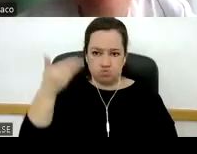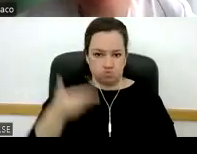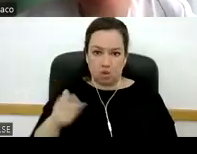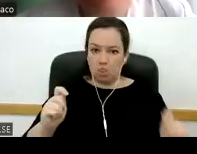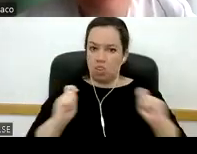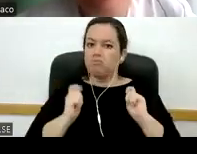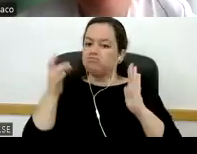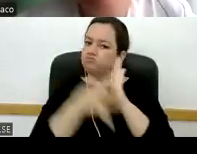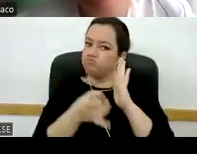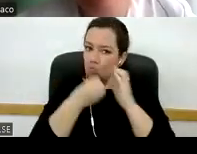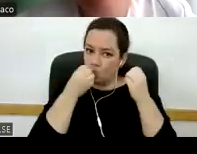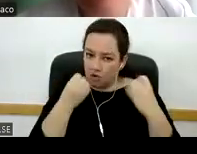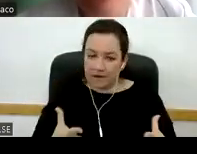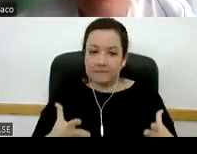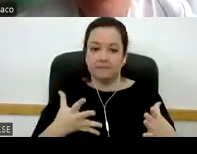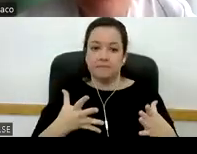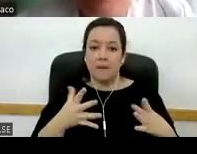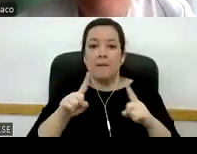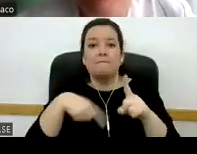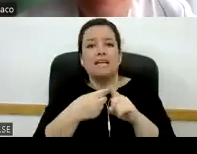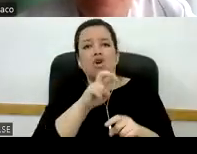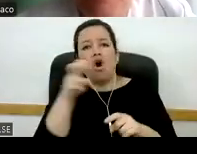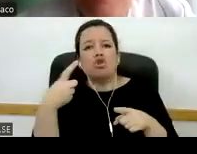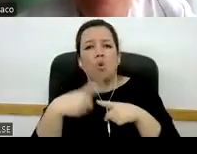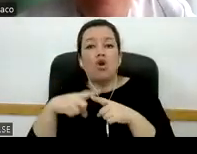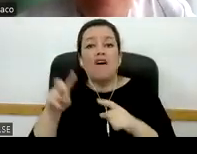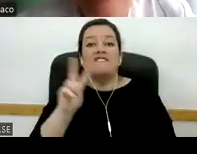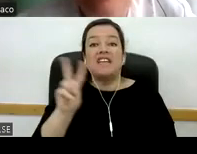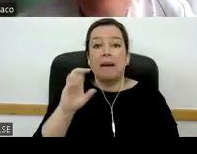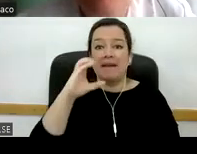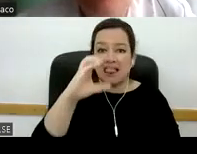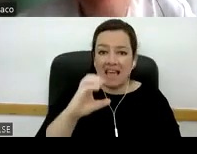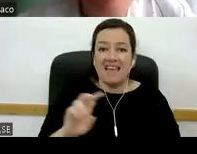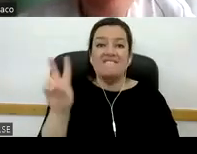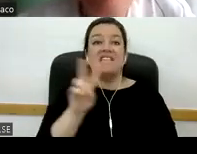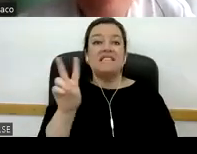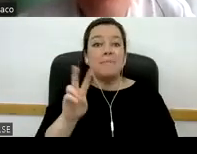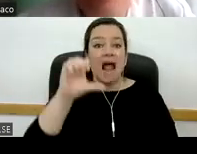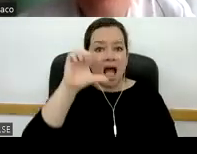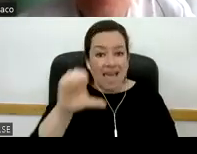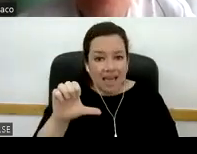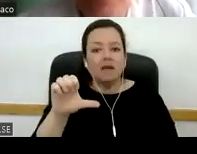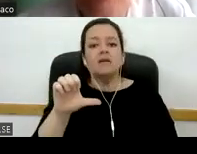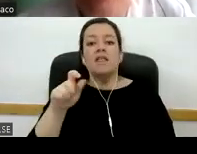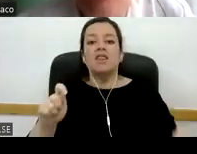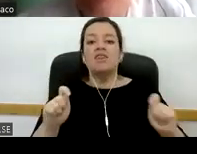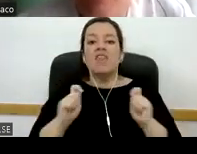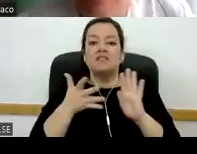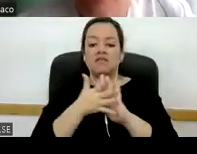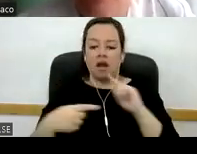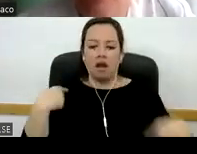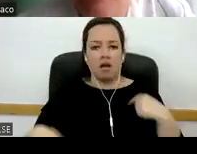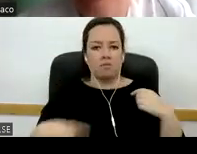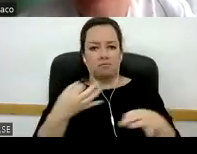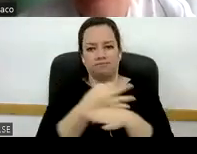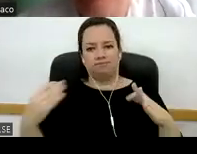fenomenal, además de cualquier producto que tenga vitamina C y vitamina E, porque además de ser potentes antioxidantes,